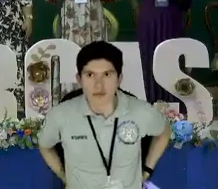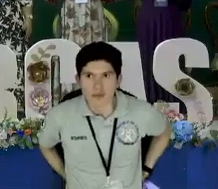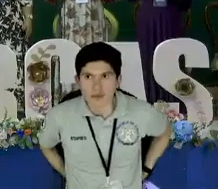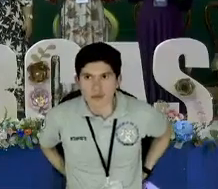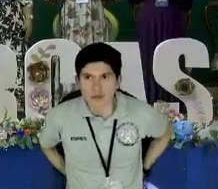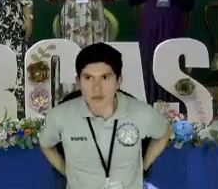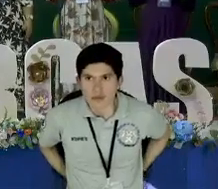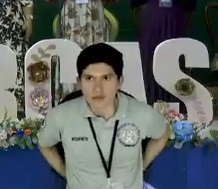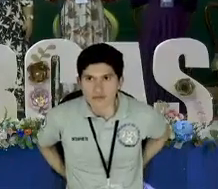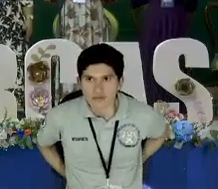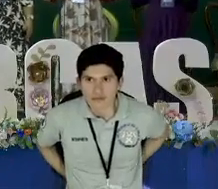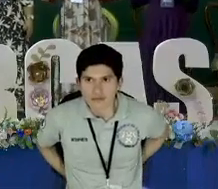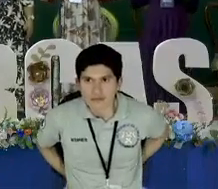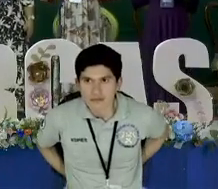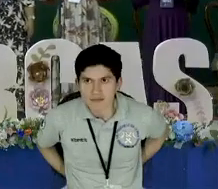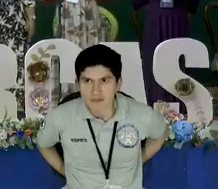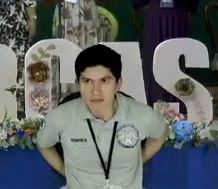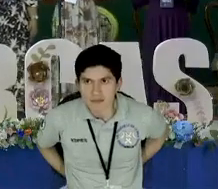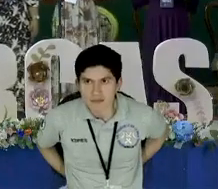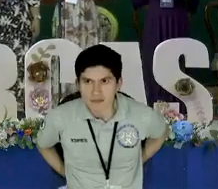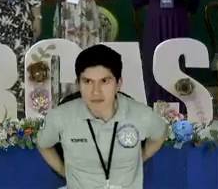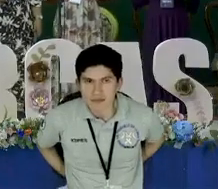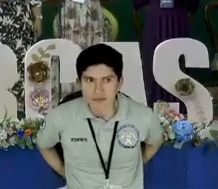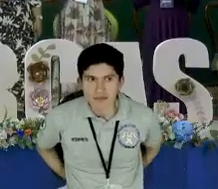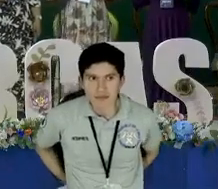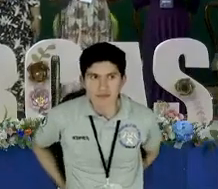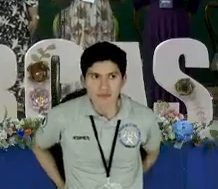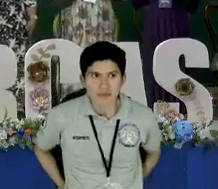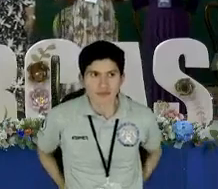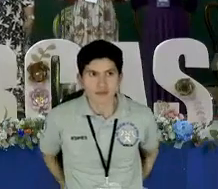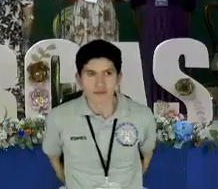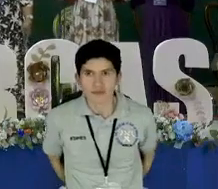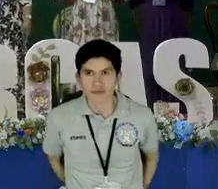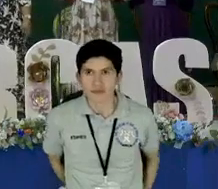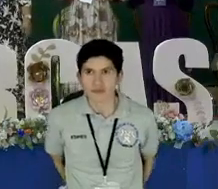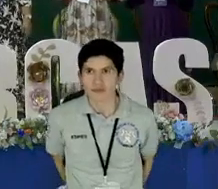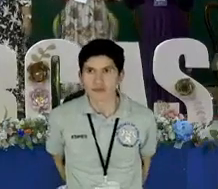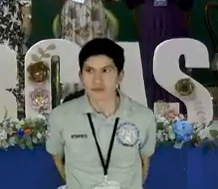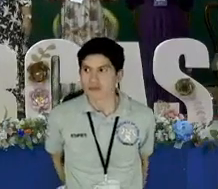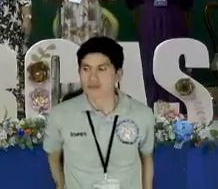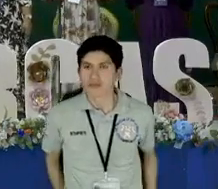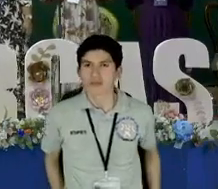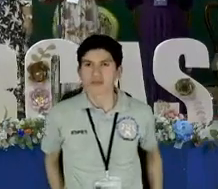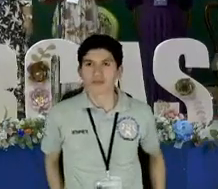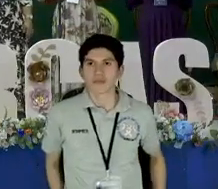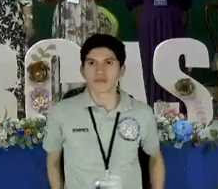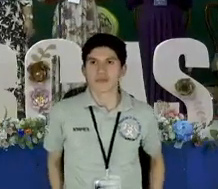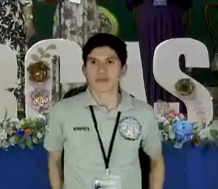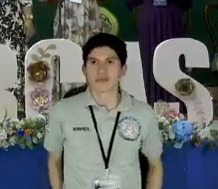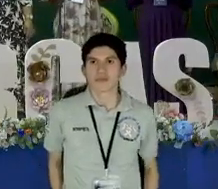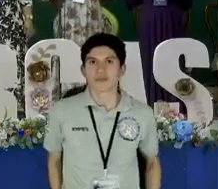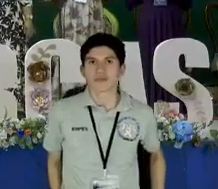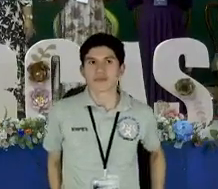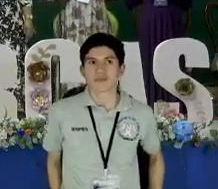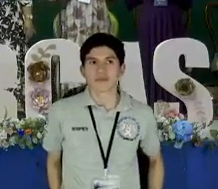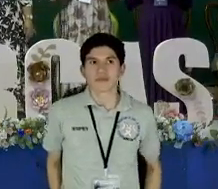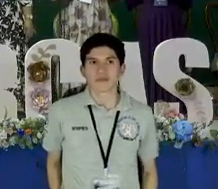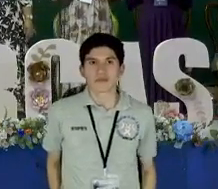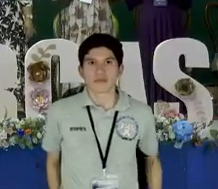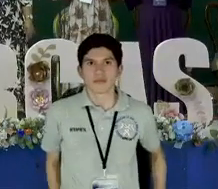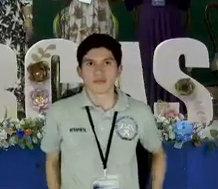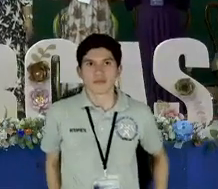Abelardo Morales, Dios te bendiga, esposo mío, gracias a Dios. Y sobre todas las cosas, la honra y la gloria para el Señor,